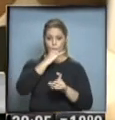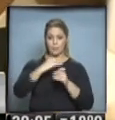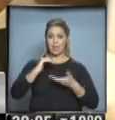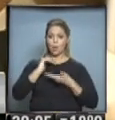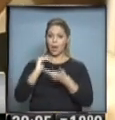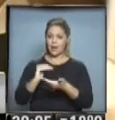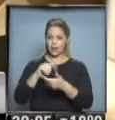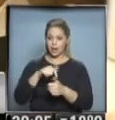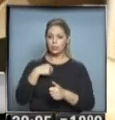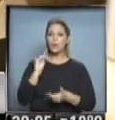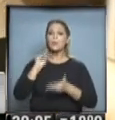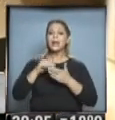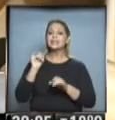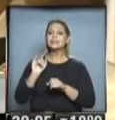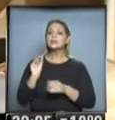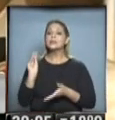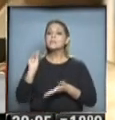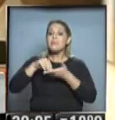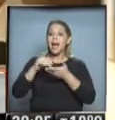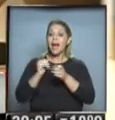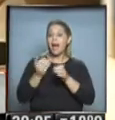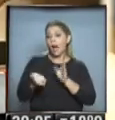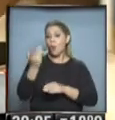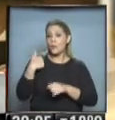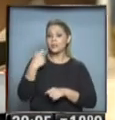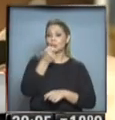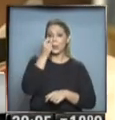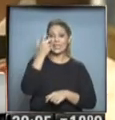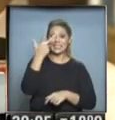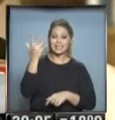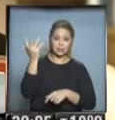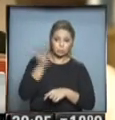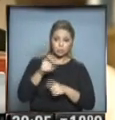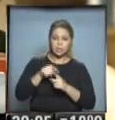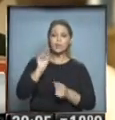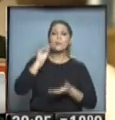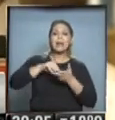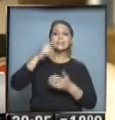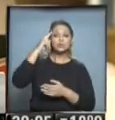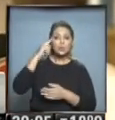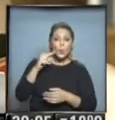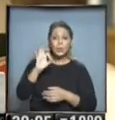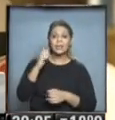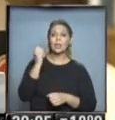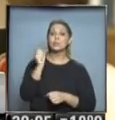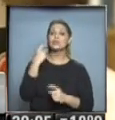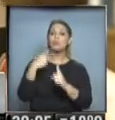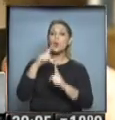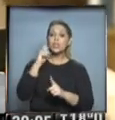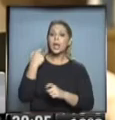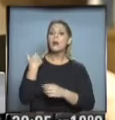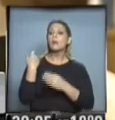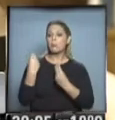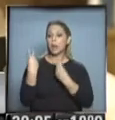aguinaldo, el aumento del 23% retroactivo a marzo, los 90 pesos por día que tienen de viáticos. En